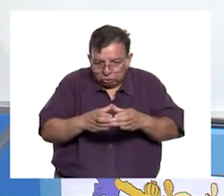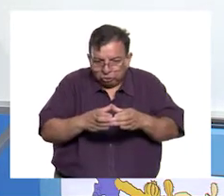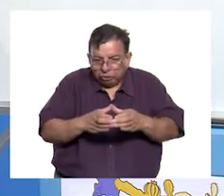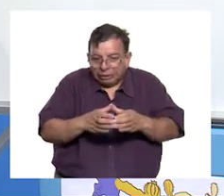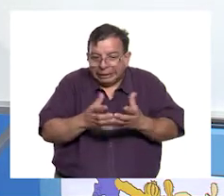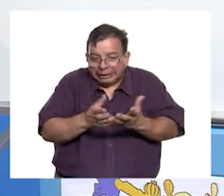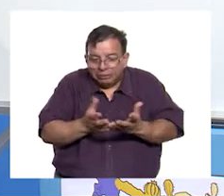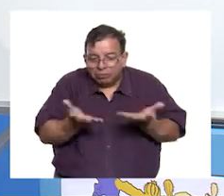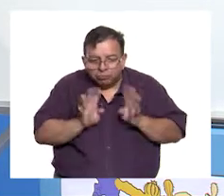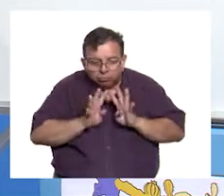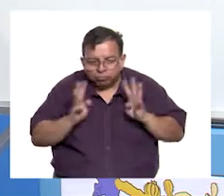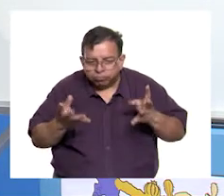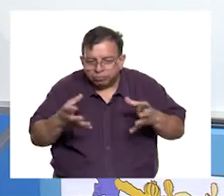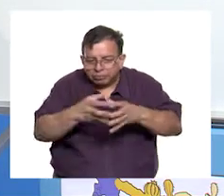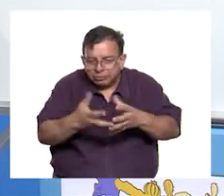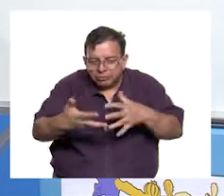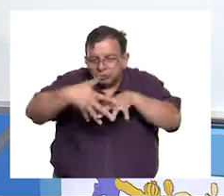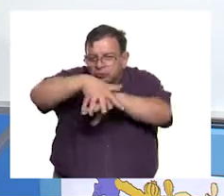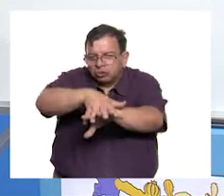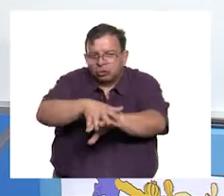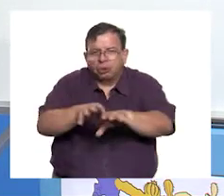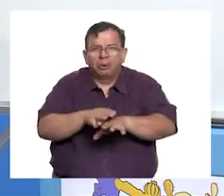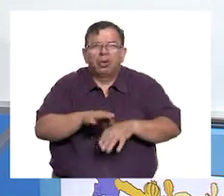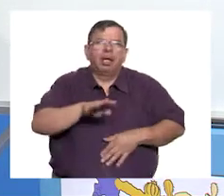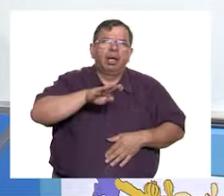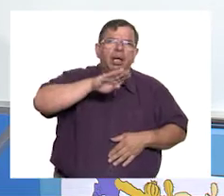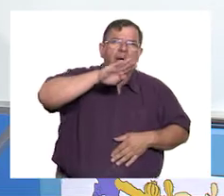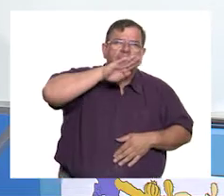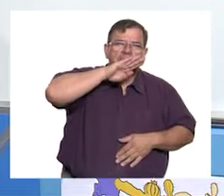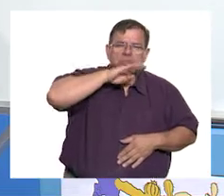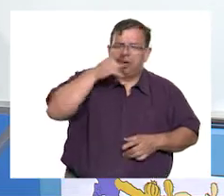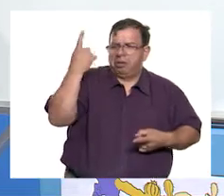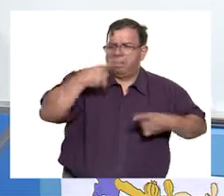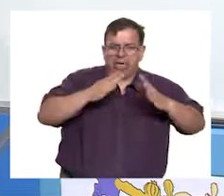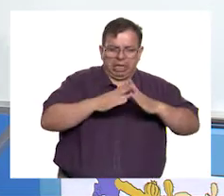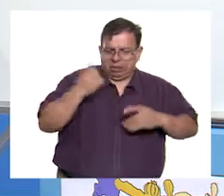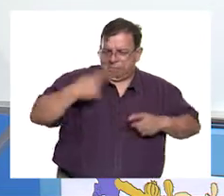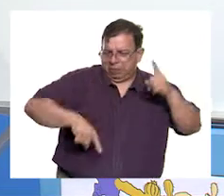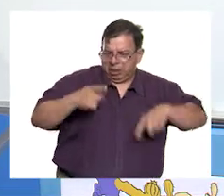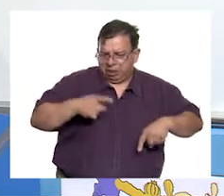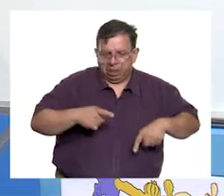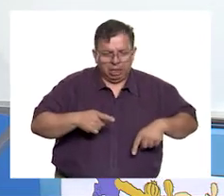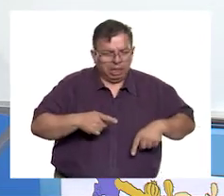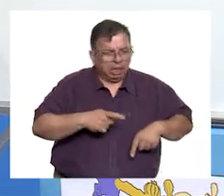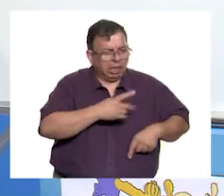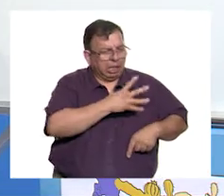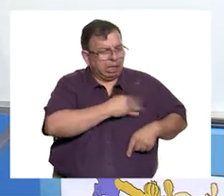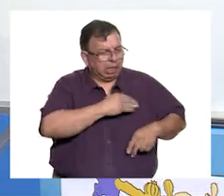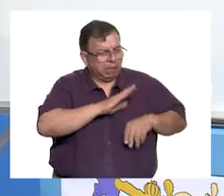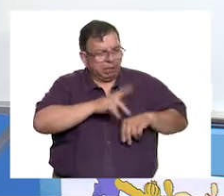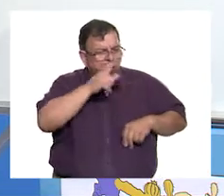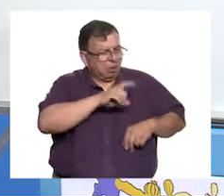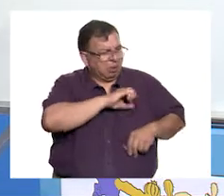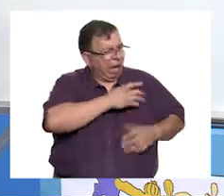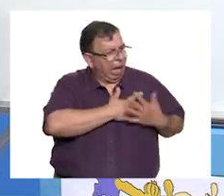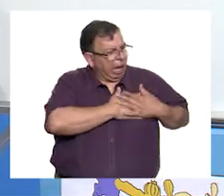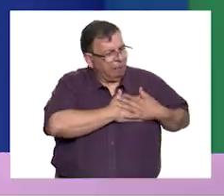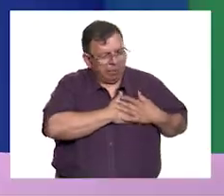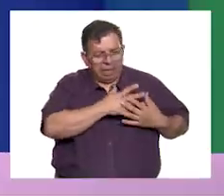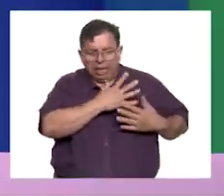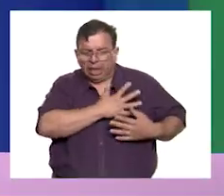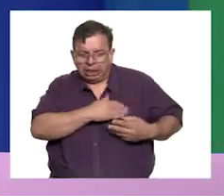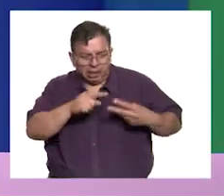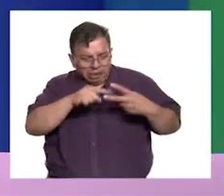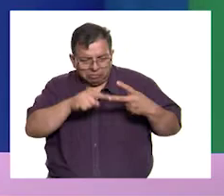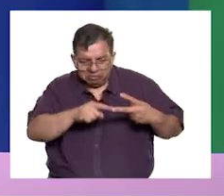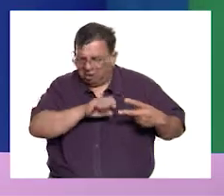ocupa frente a los otros. Por ejemplo, la madrastra es la que manda en su casa, ama a su hija mayor y odia a la menor.